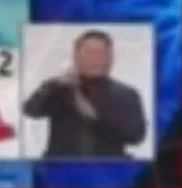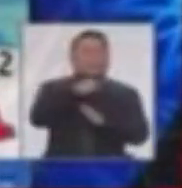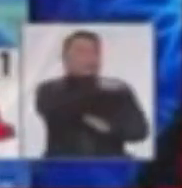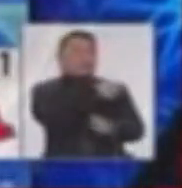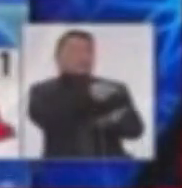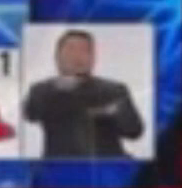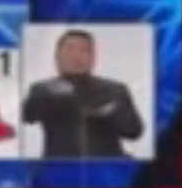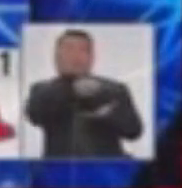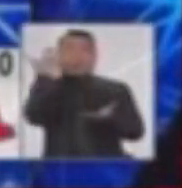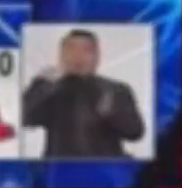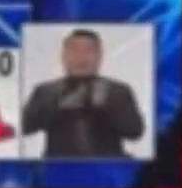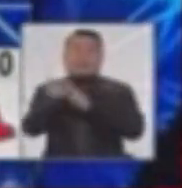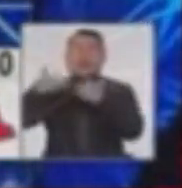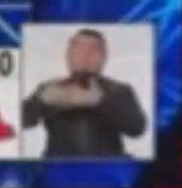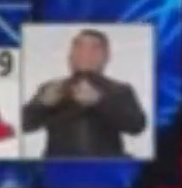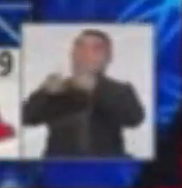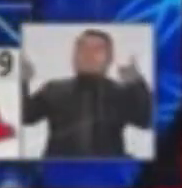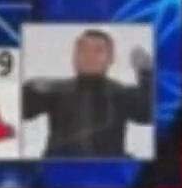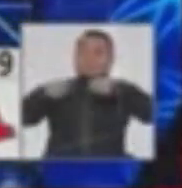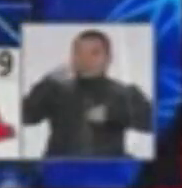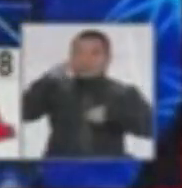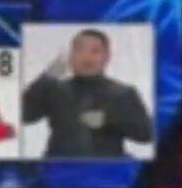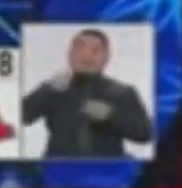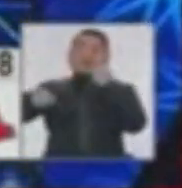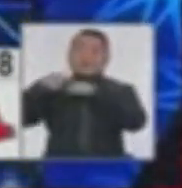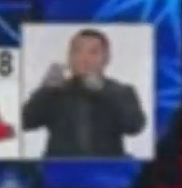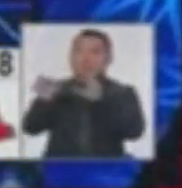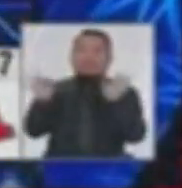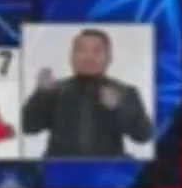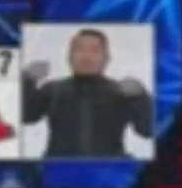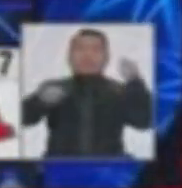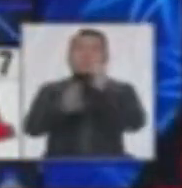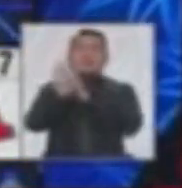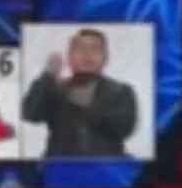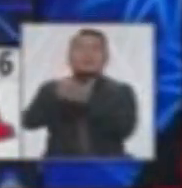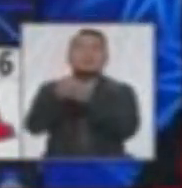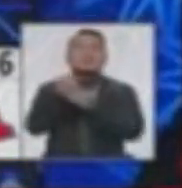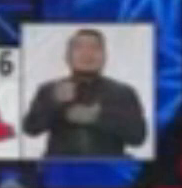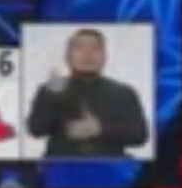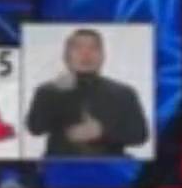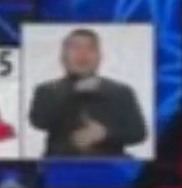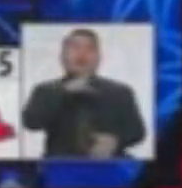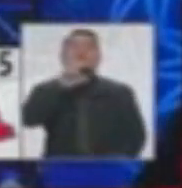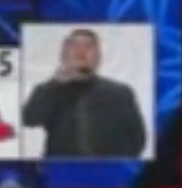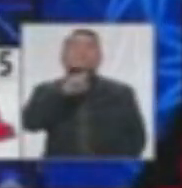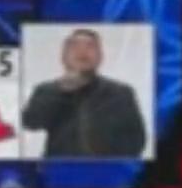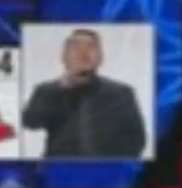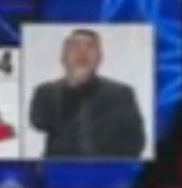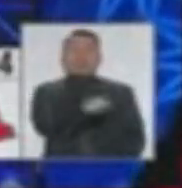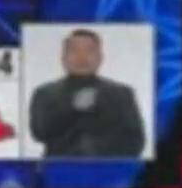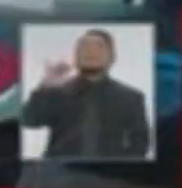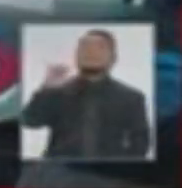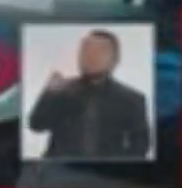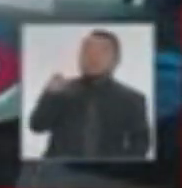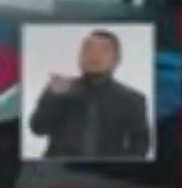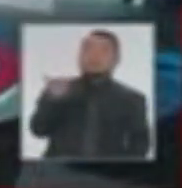pagar sus impuestos que hoy ayudarían al Perú a salir de la desgracia que estamos viviendo? Entonces, primero no paga los impuestos y quiere ser